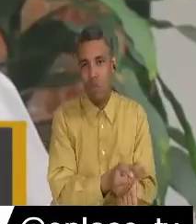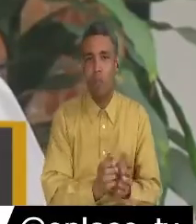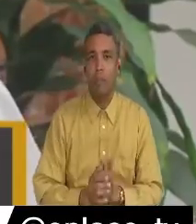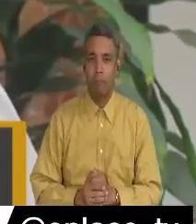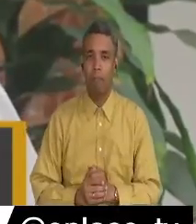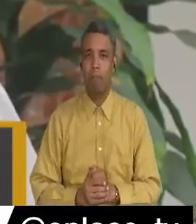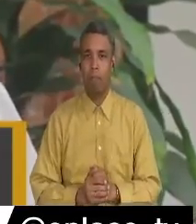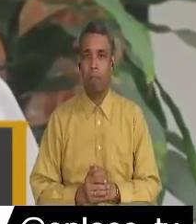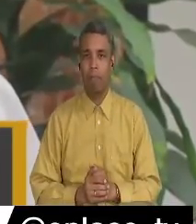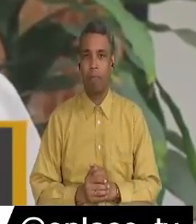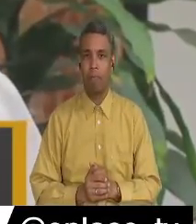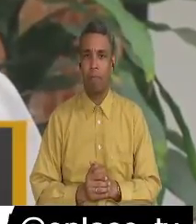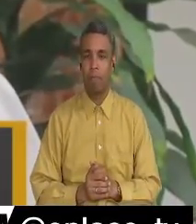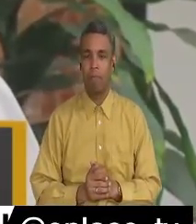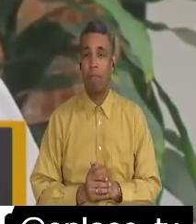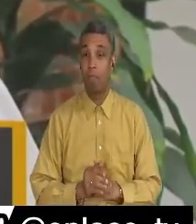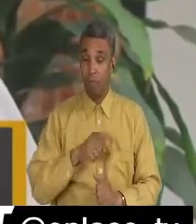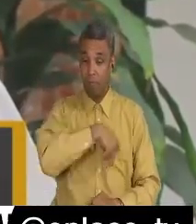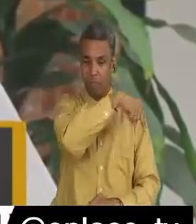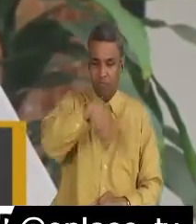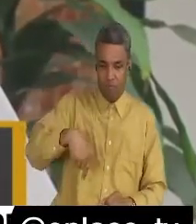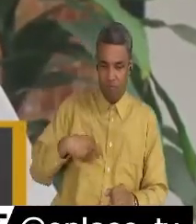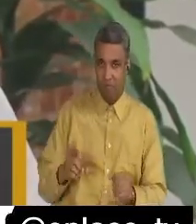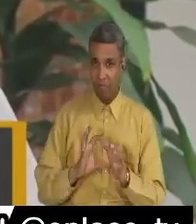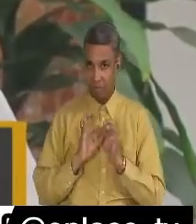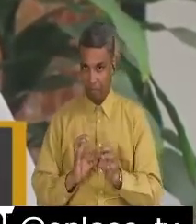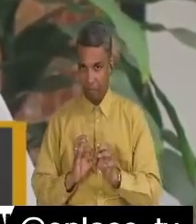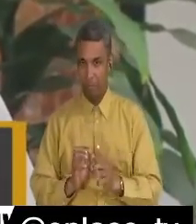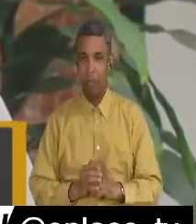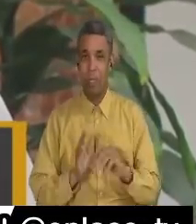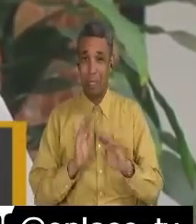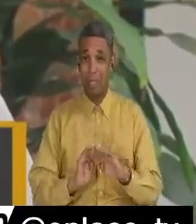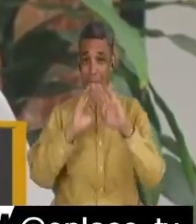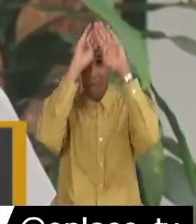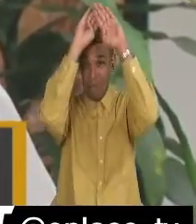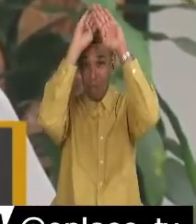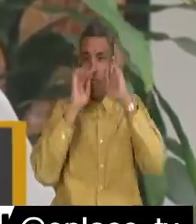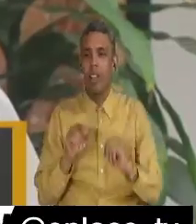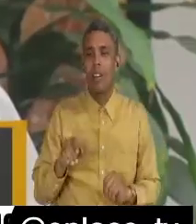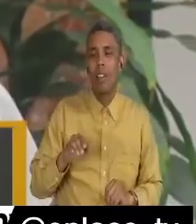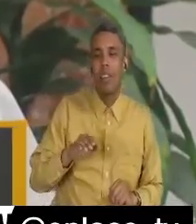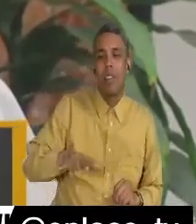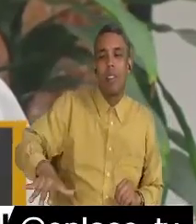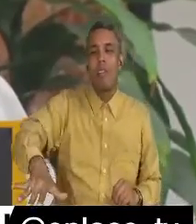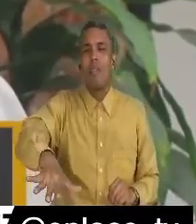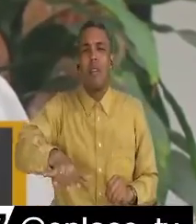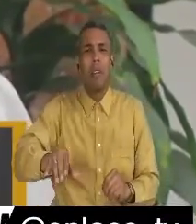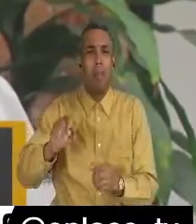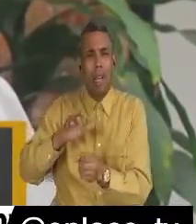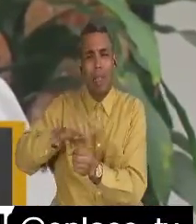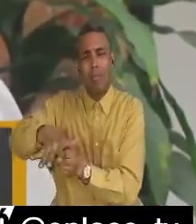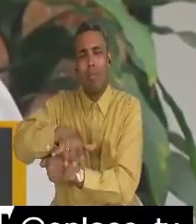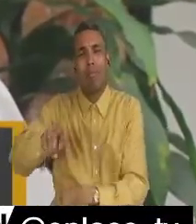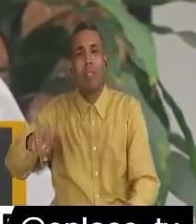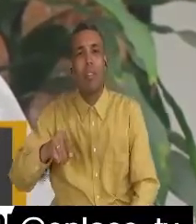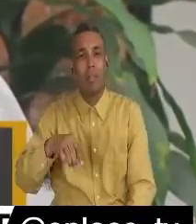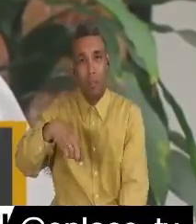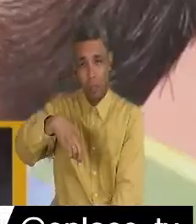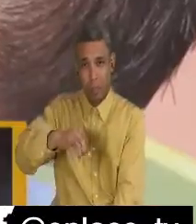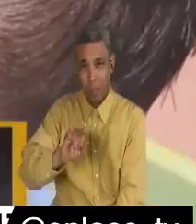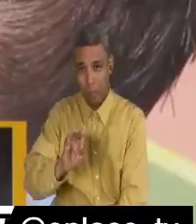la prueba piloto pues es acá en la vereda Pueblo Regado. Queremos que nuestros niños sean los actores